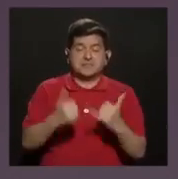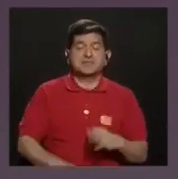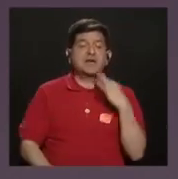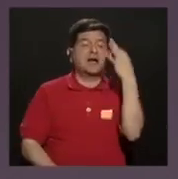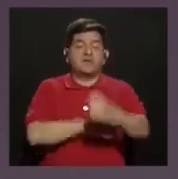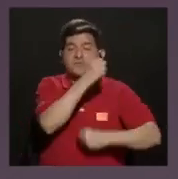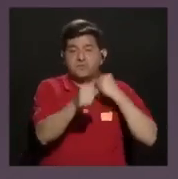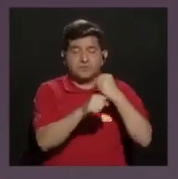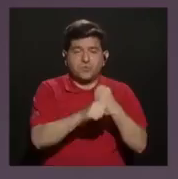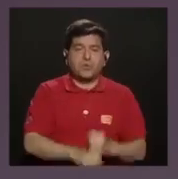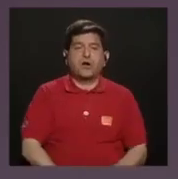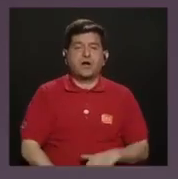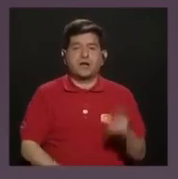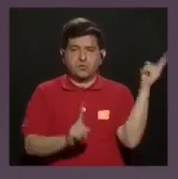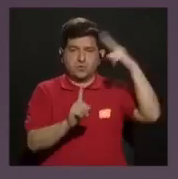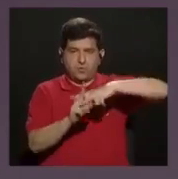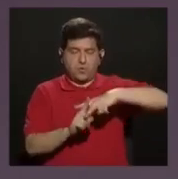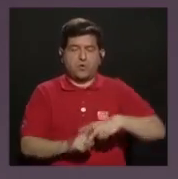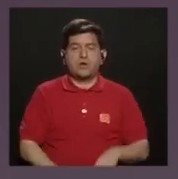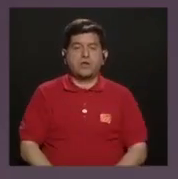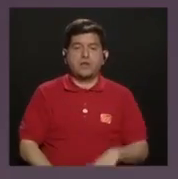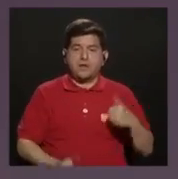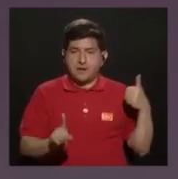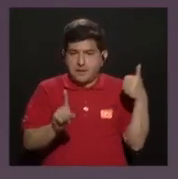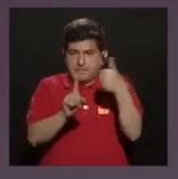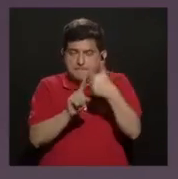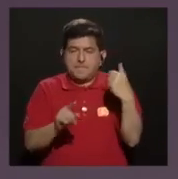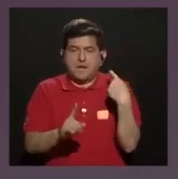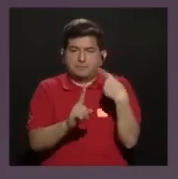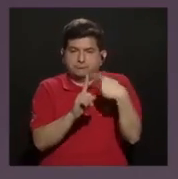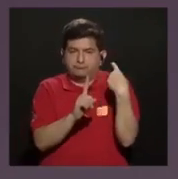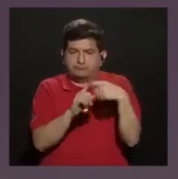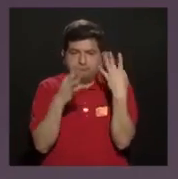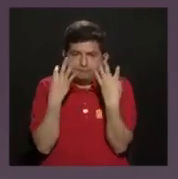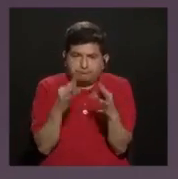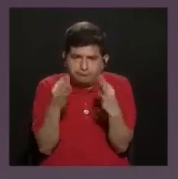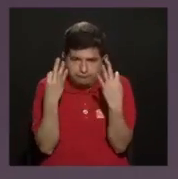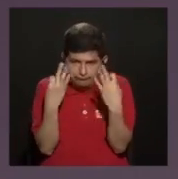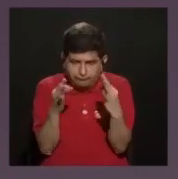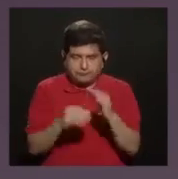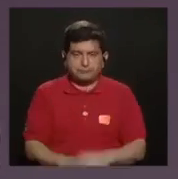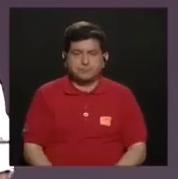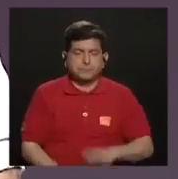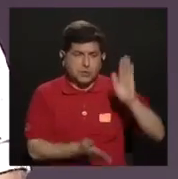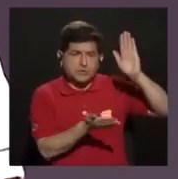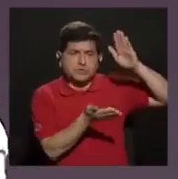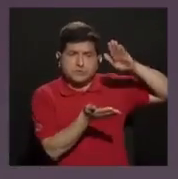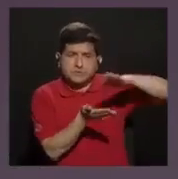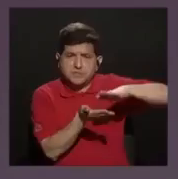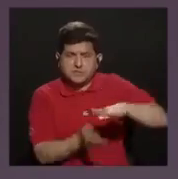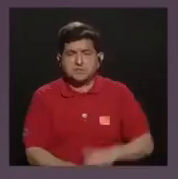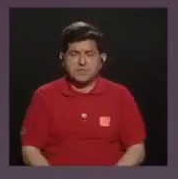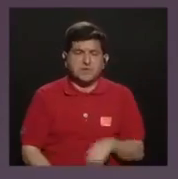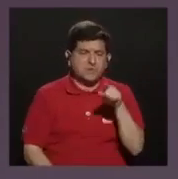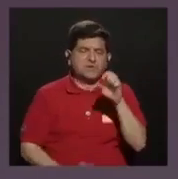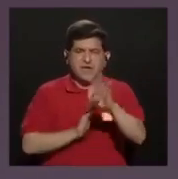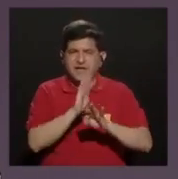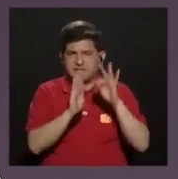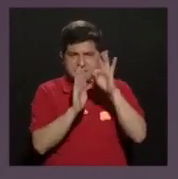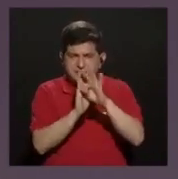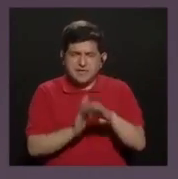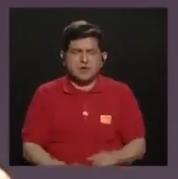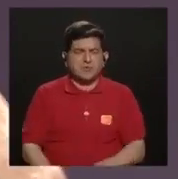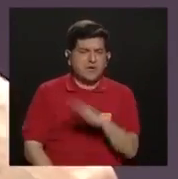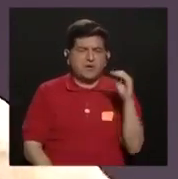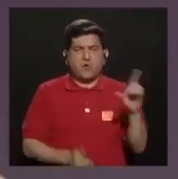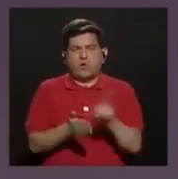año que viene y bueno, pues que tenga un impacto positivo, ¿verdad? Que se disminuya, como dijo Antonella, el estigma, la discriminación